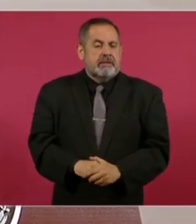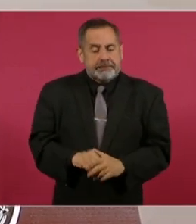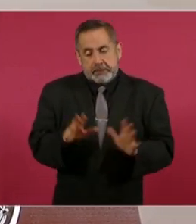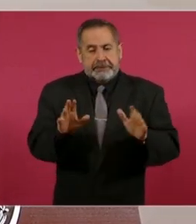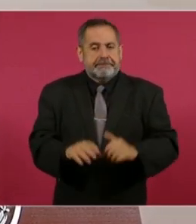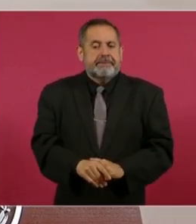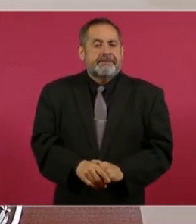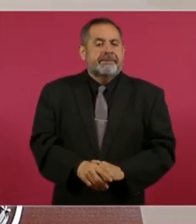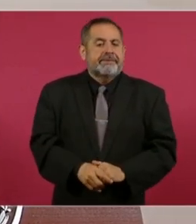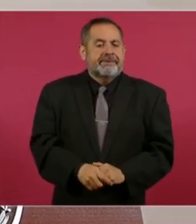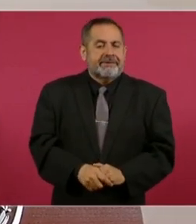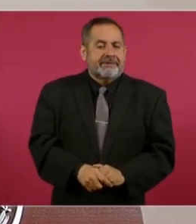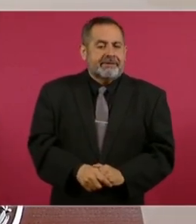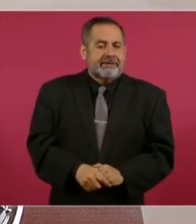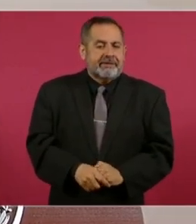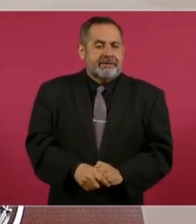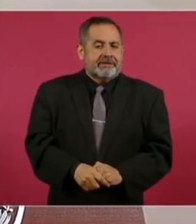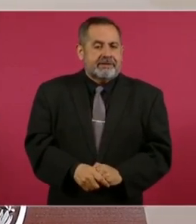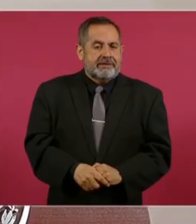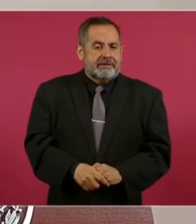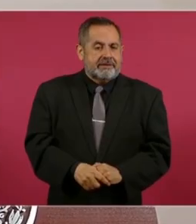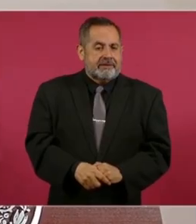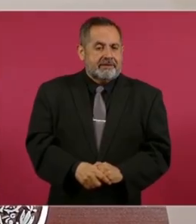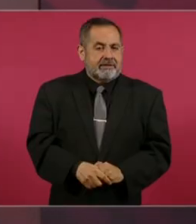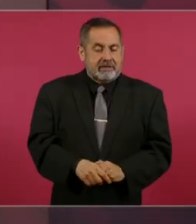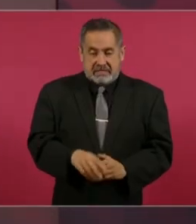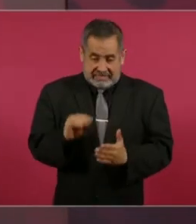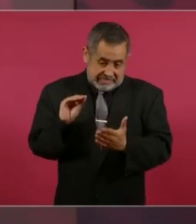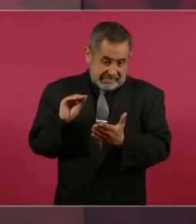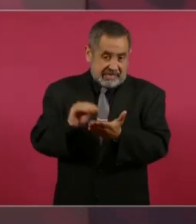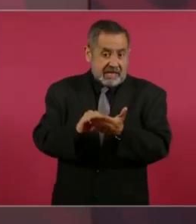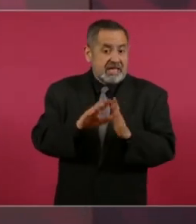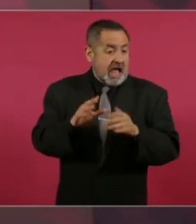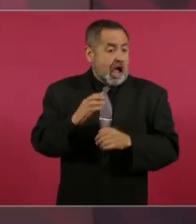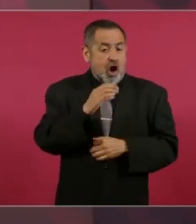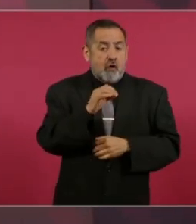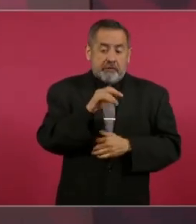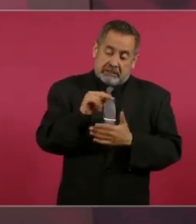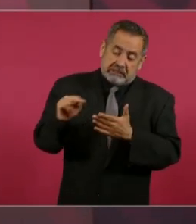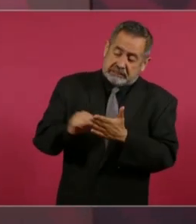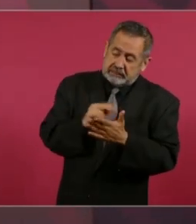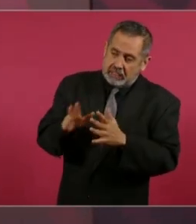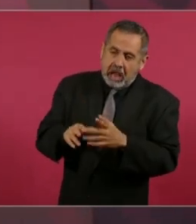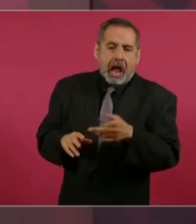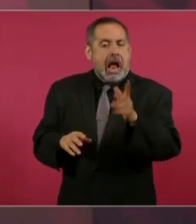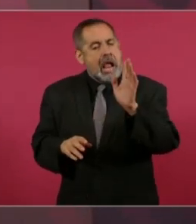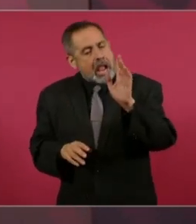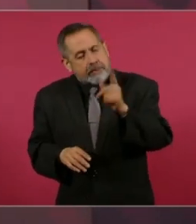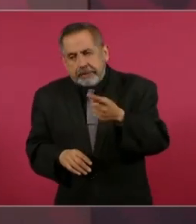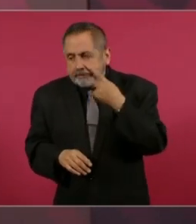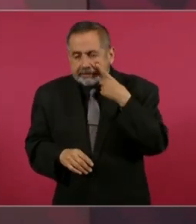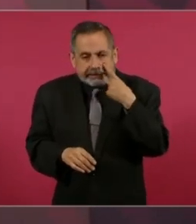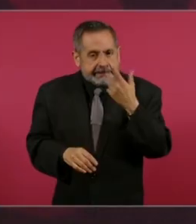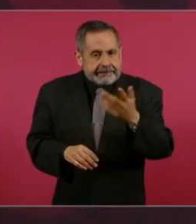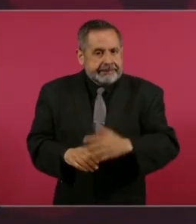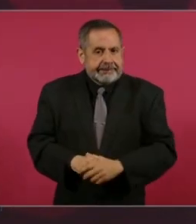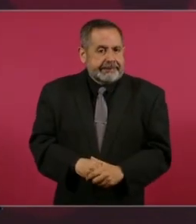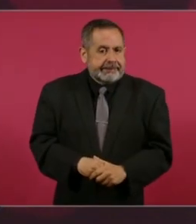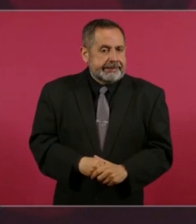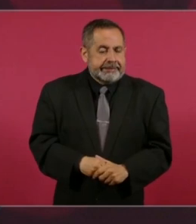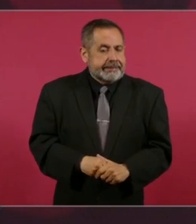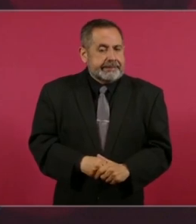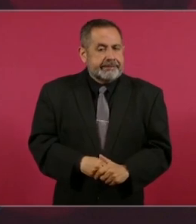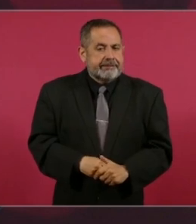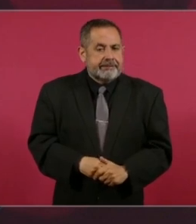Pero bueno, ya se logró. Ah, y fíjense